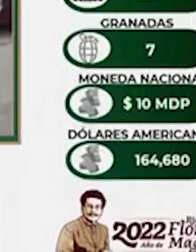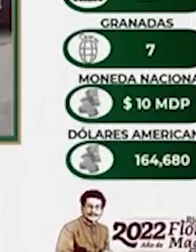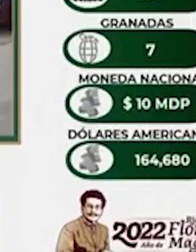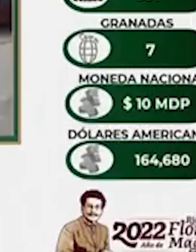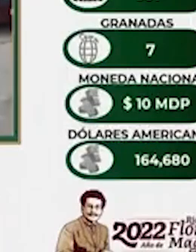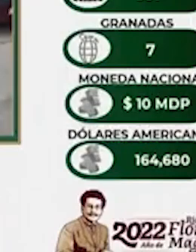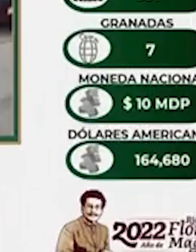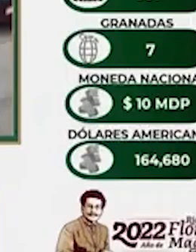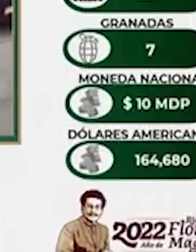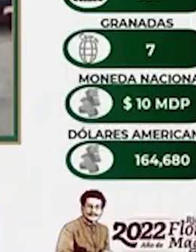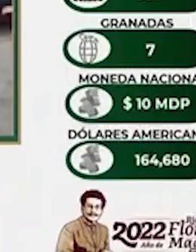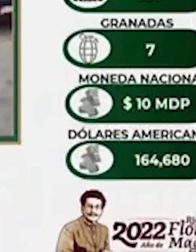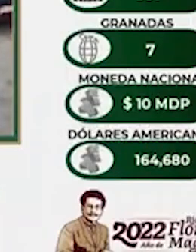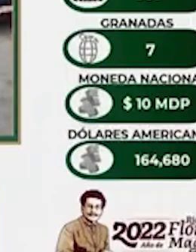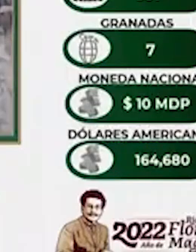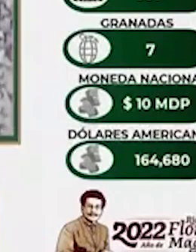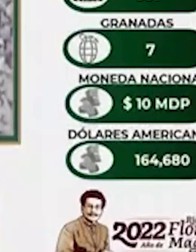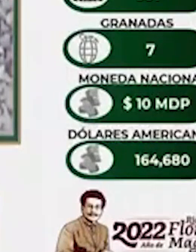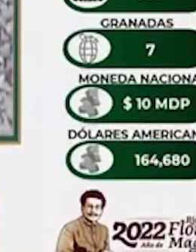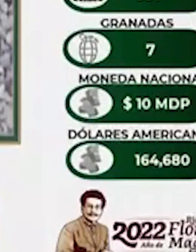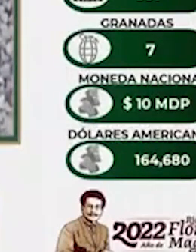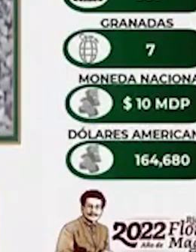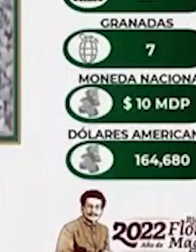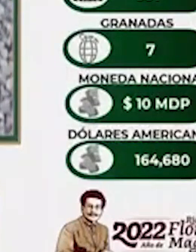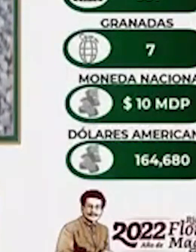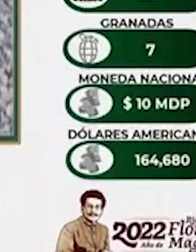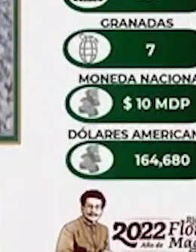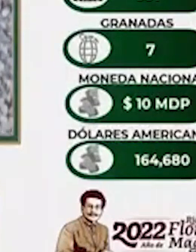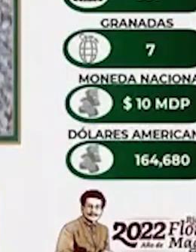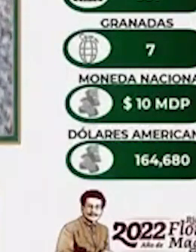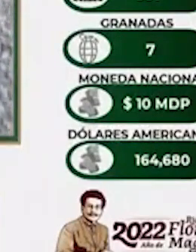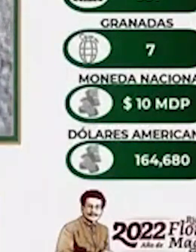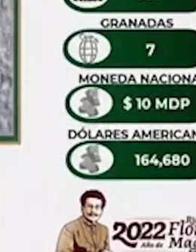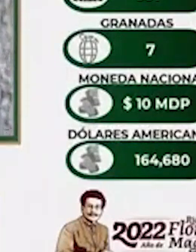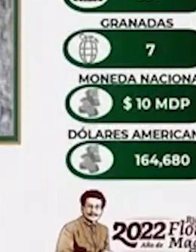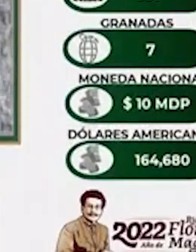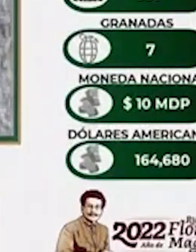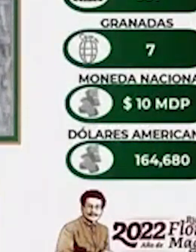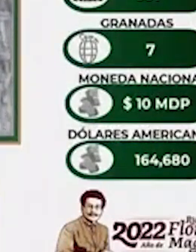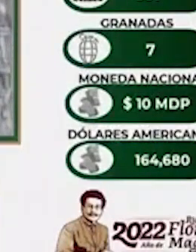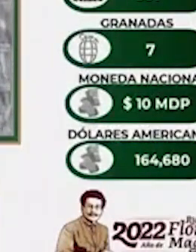cocaína, 7.8 kilogramos de metanfetaminas,